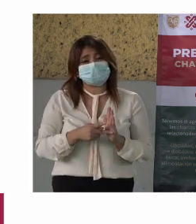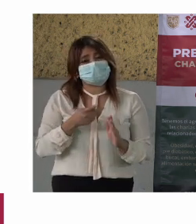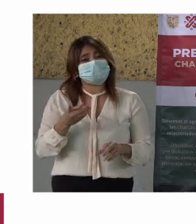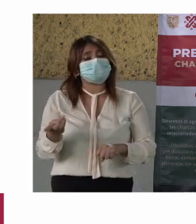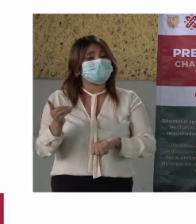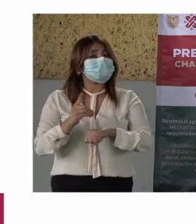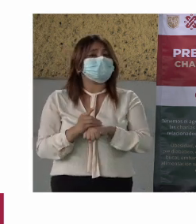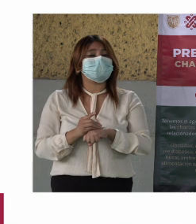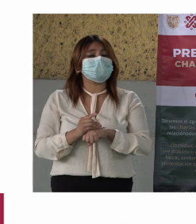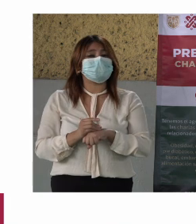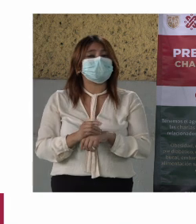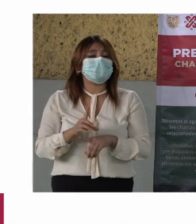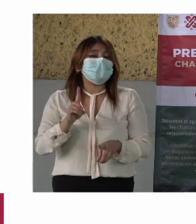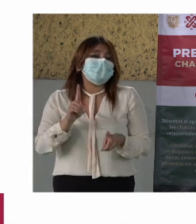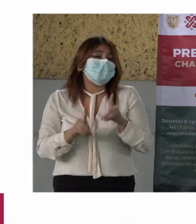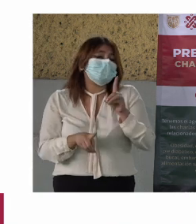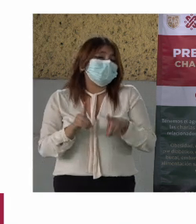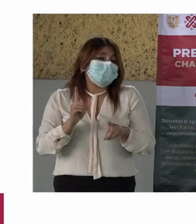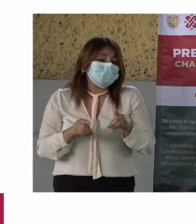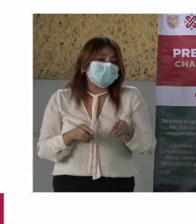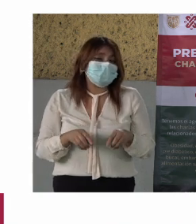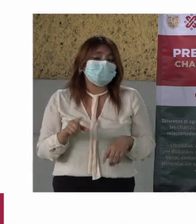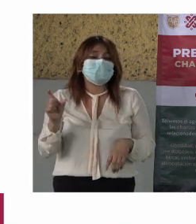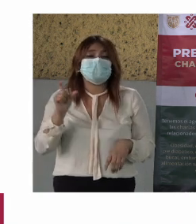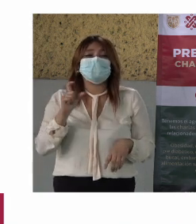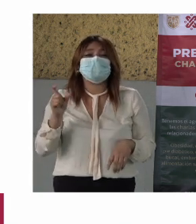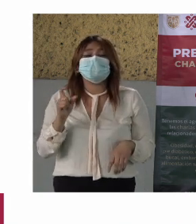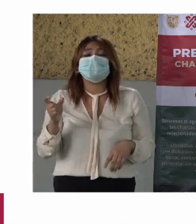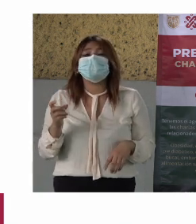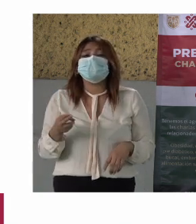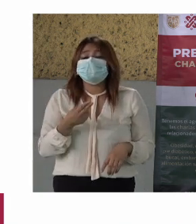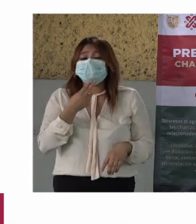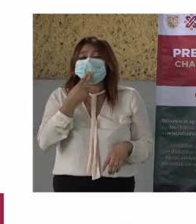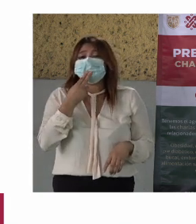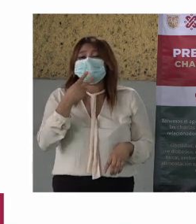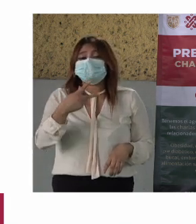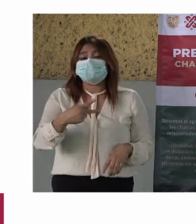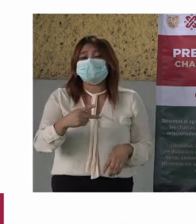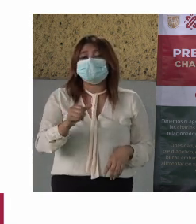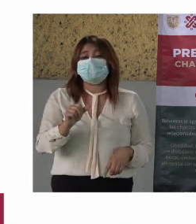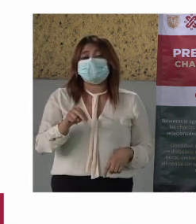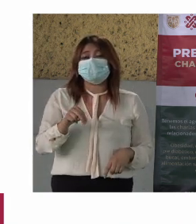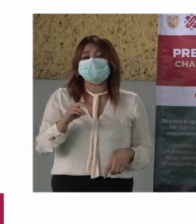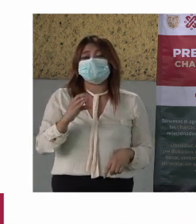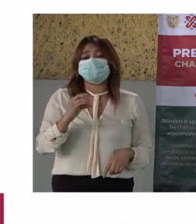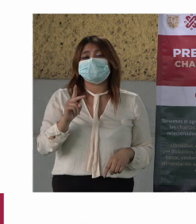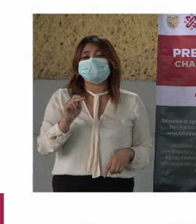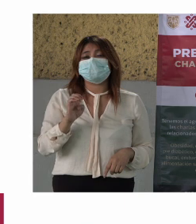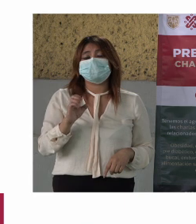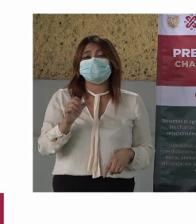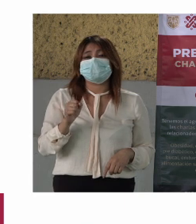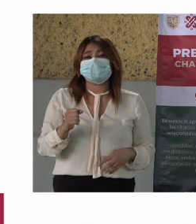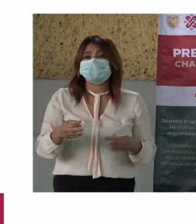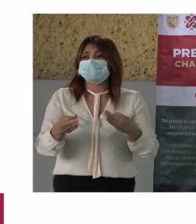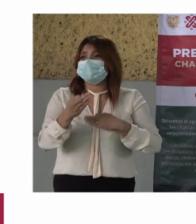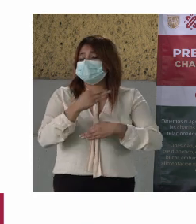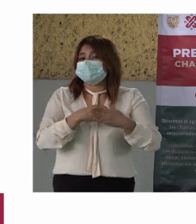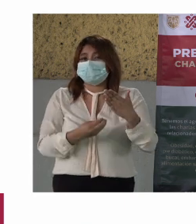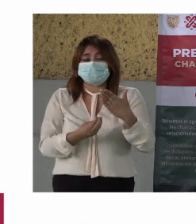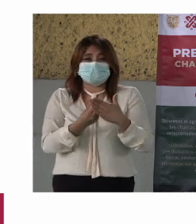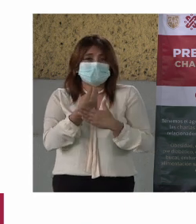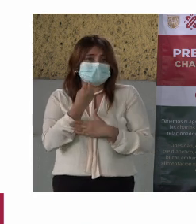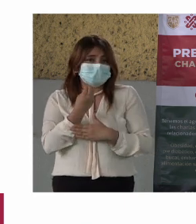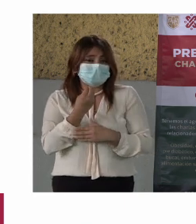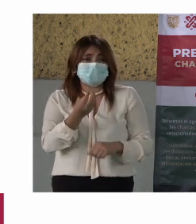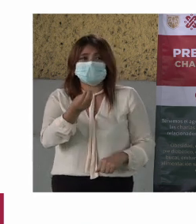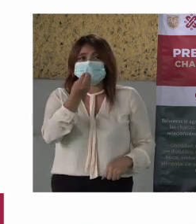tanto funciona todavía el páncreas, pues necesitamos a veces también una dosis a mediodía, para todos comemos. Desayunamos, comemos y